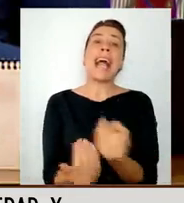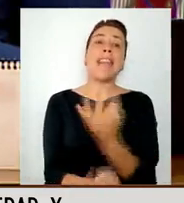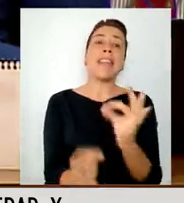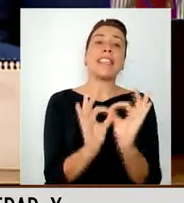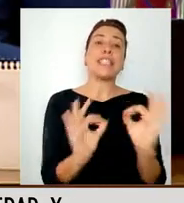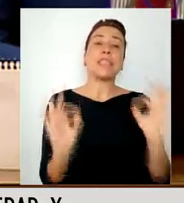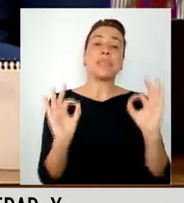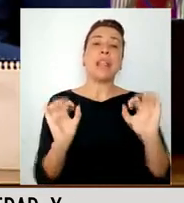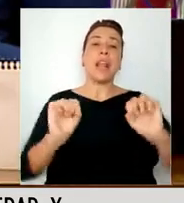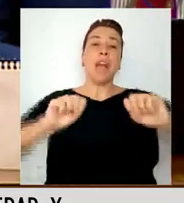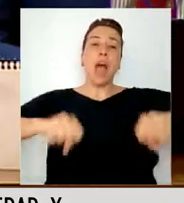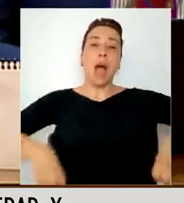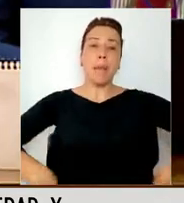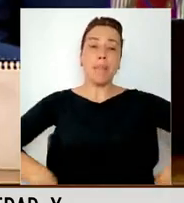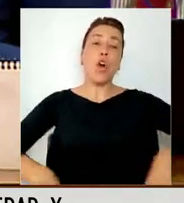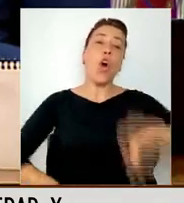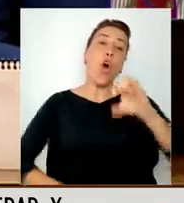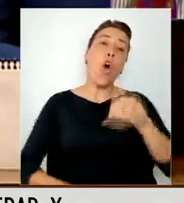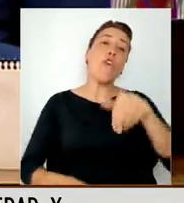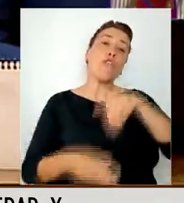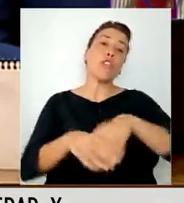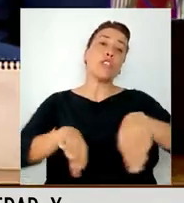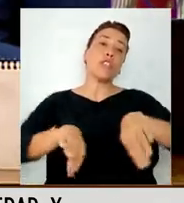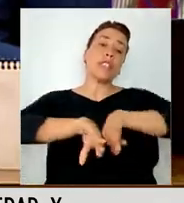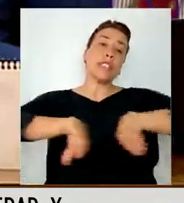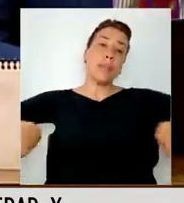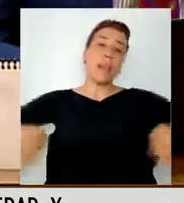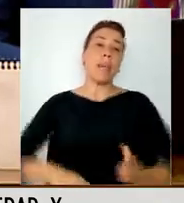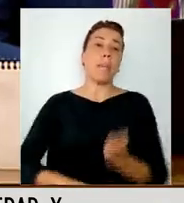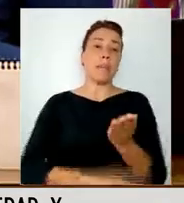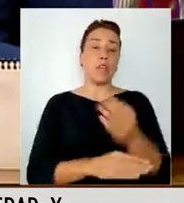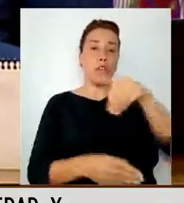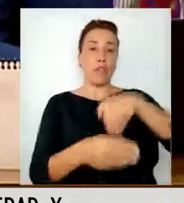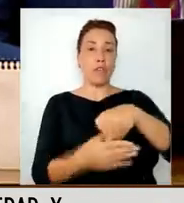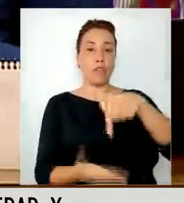o de aquellas cuya votación separada ha sido solicitada en votación